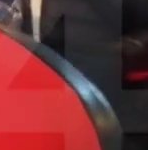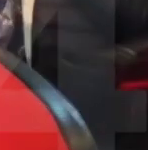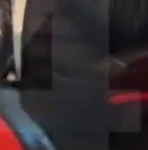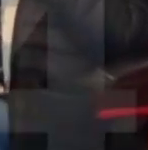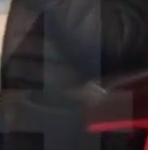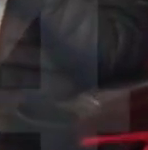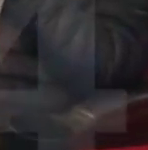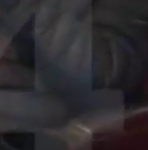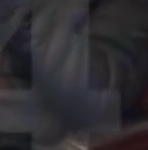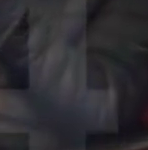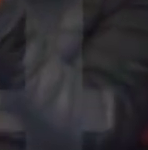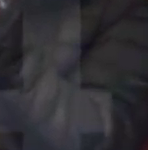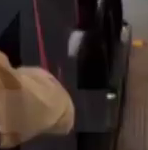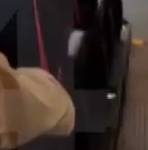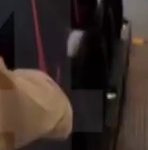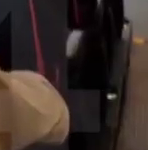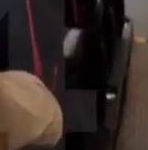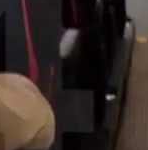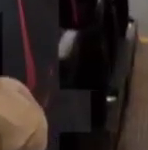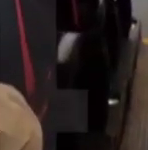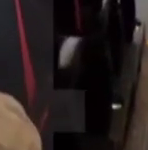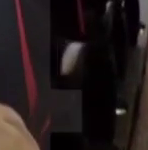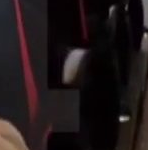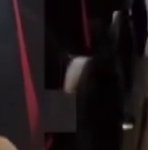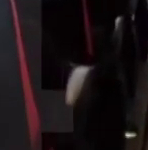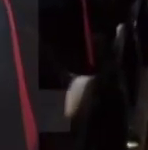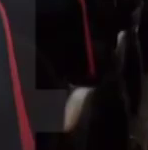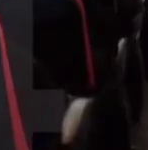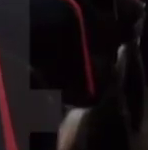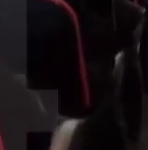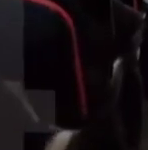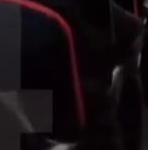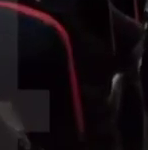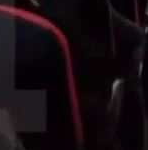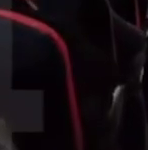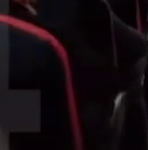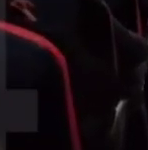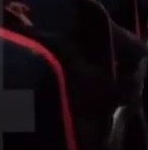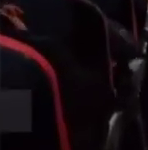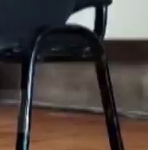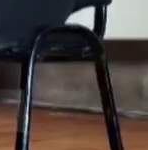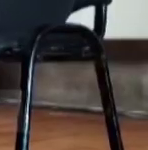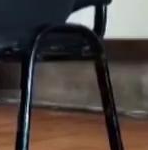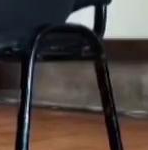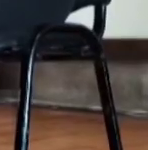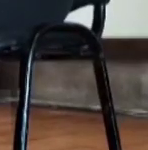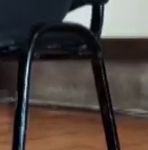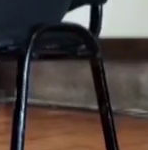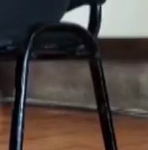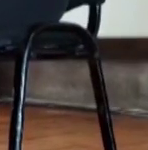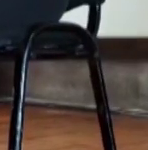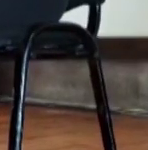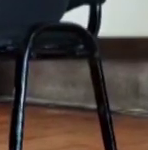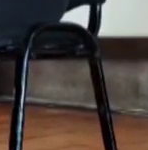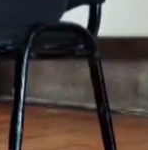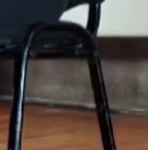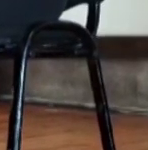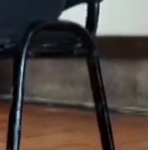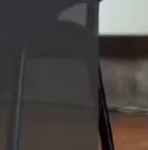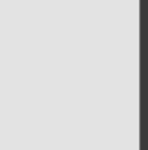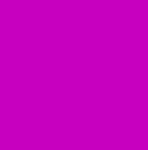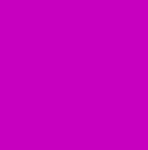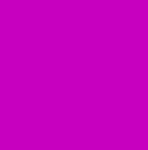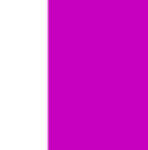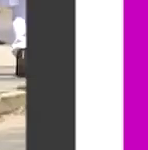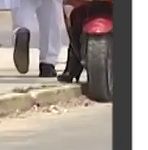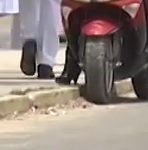Imparte el Instituto Federal de Telecomunicaciones y la Coordinación de Radio, Cine y Televisión de Tlaxcala, taller de uso básico de Internet.